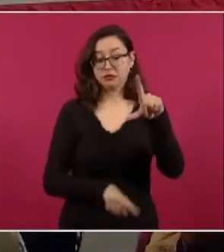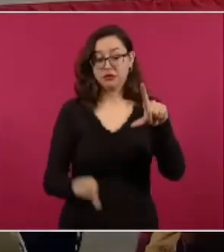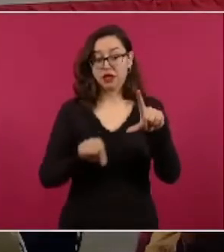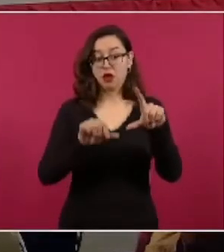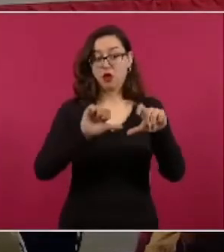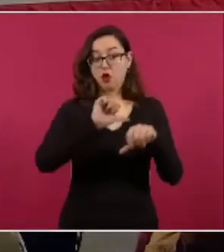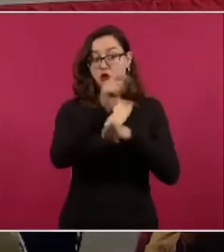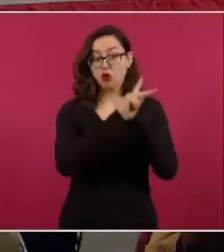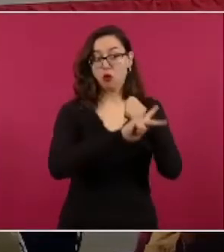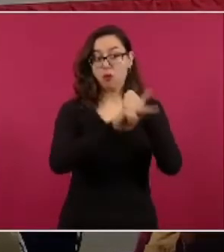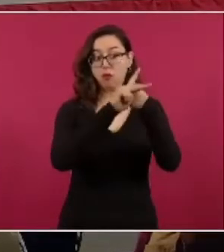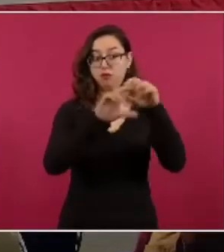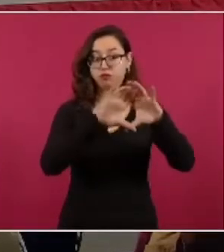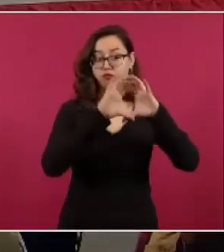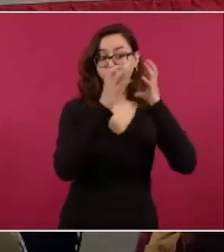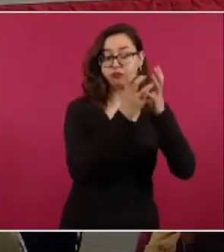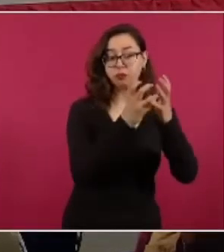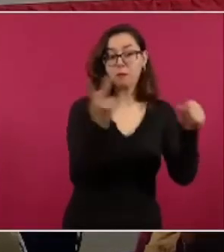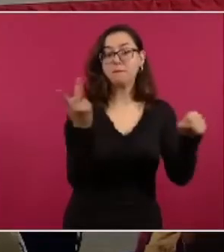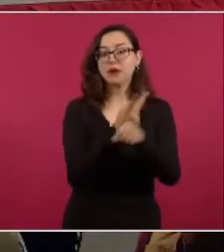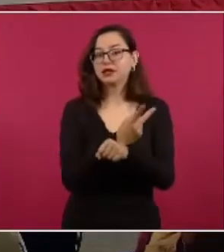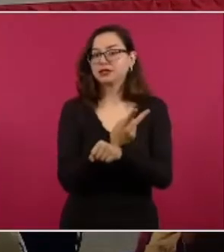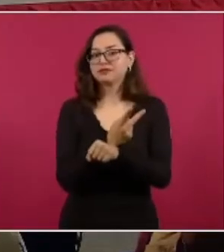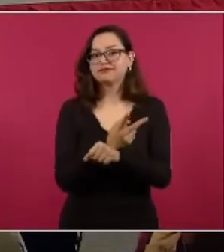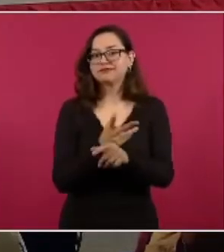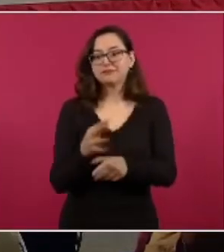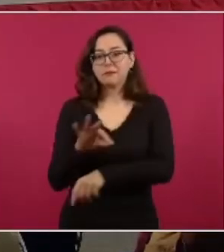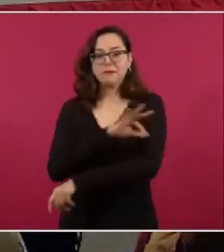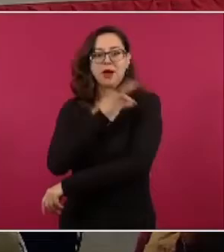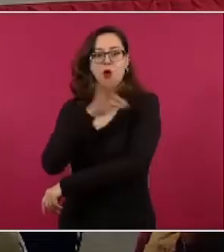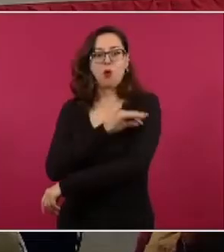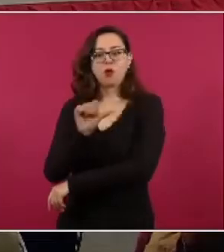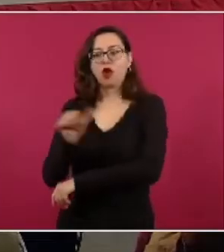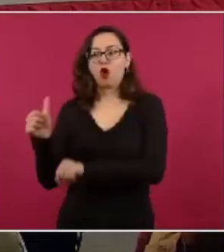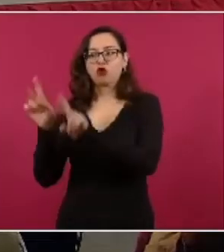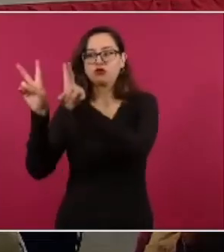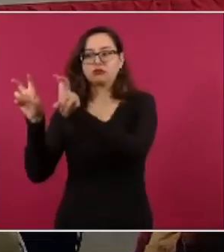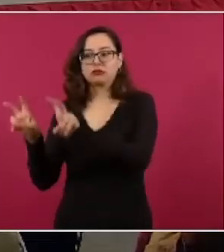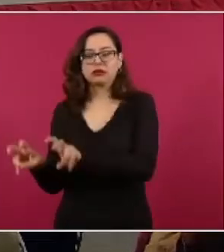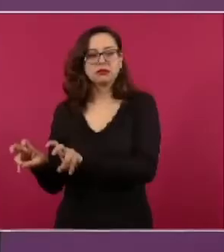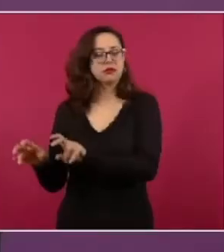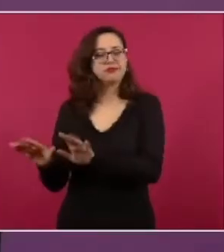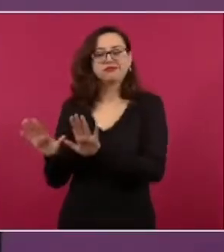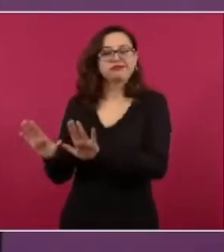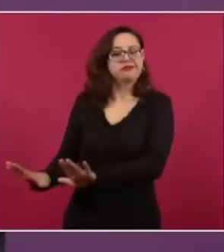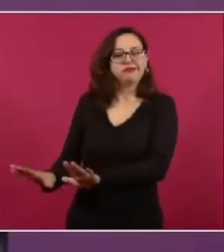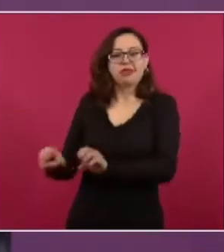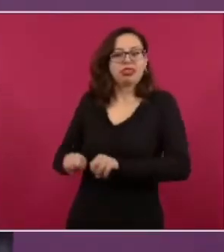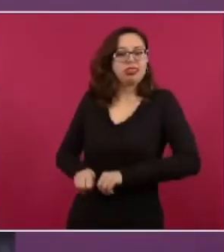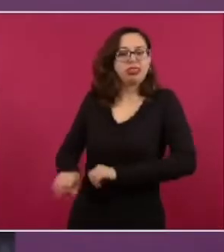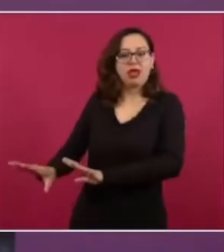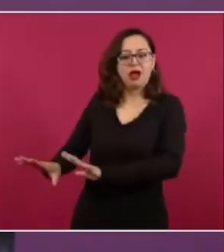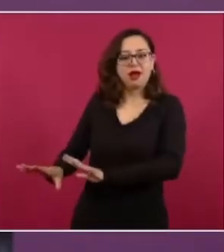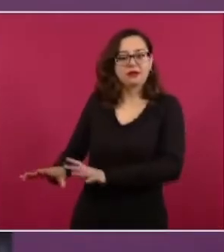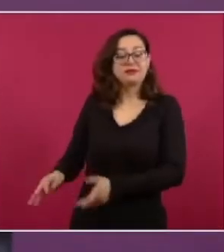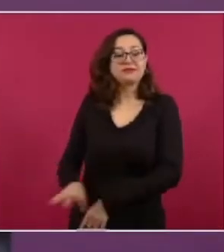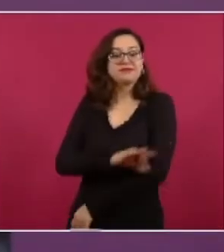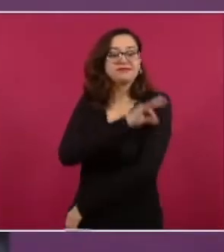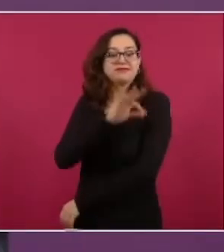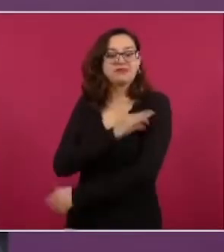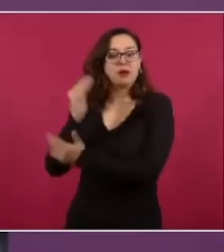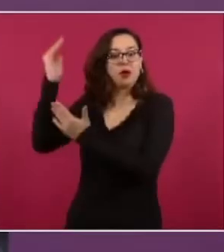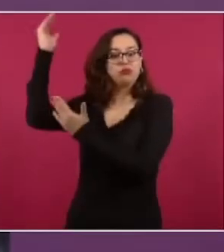acceso a vacunas. Esto UNICEF, la OPS, la OMS lo han estado comentando. Esto representa un reto al que hay que